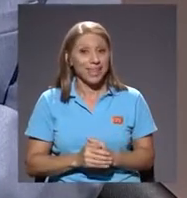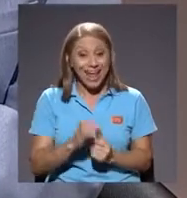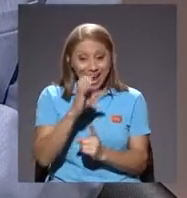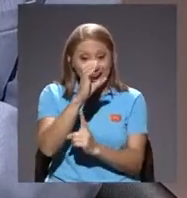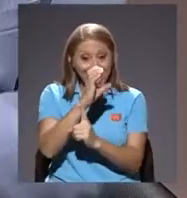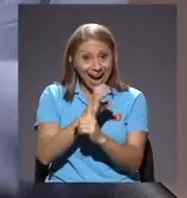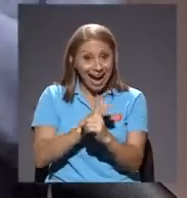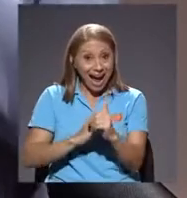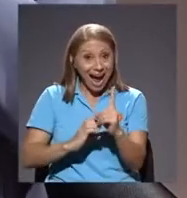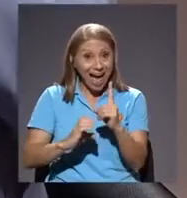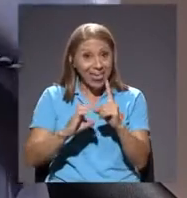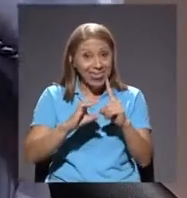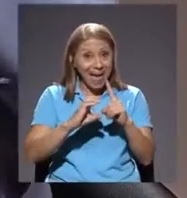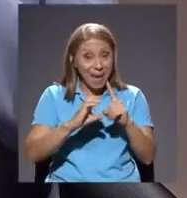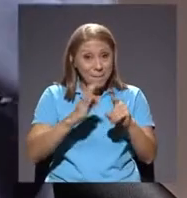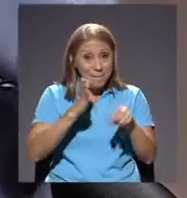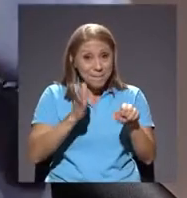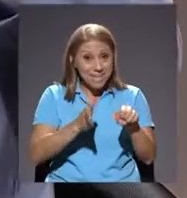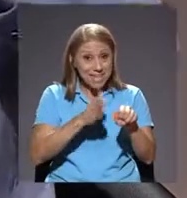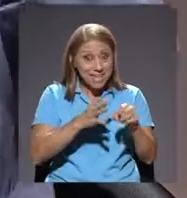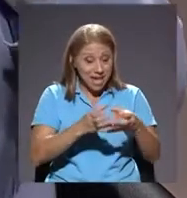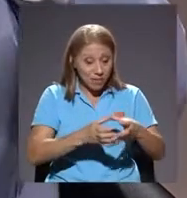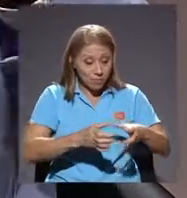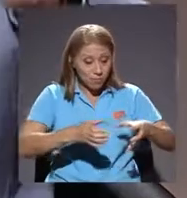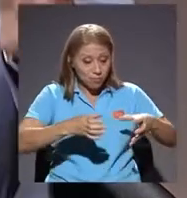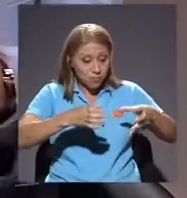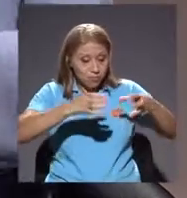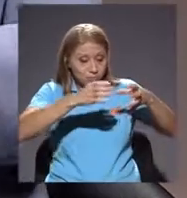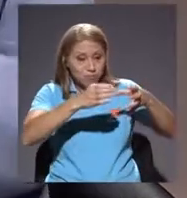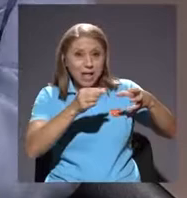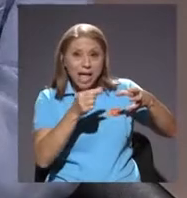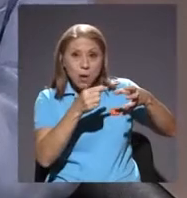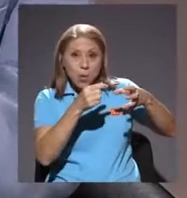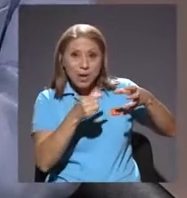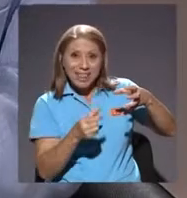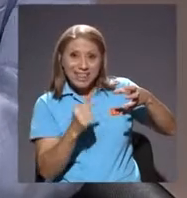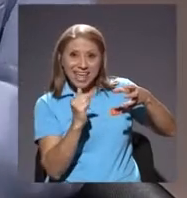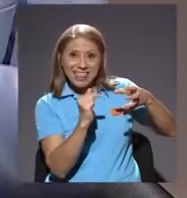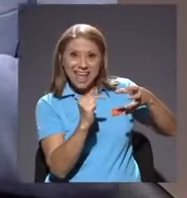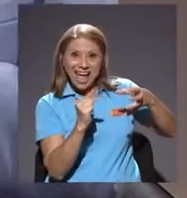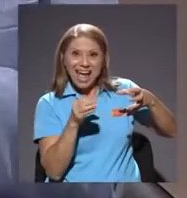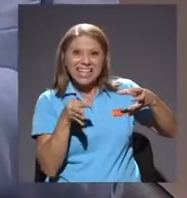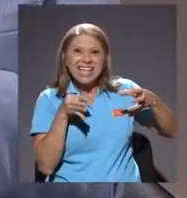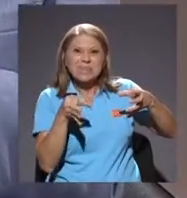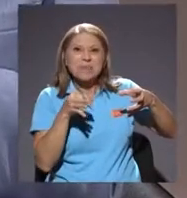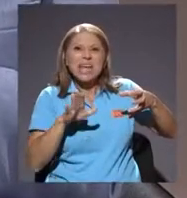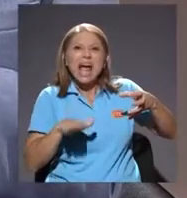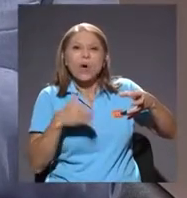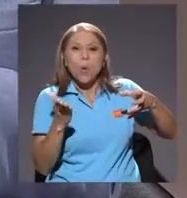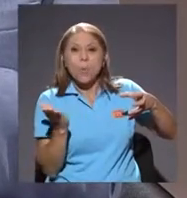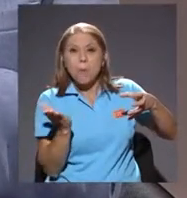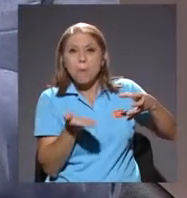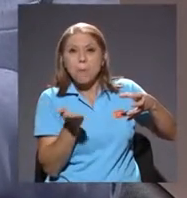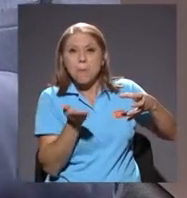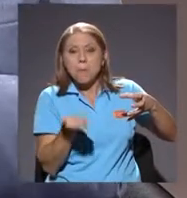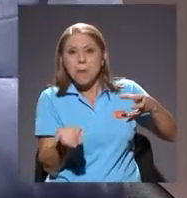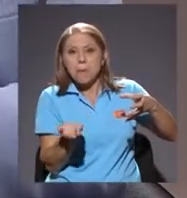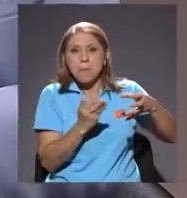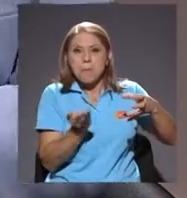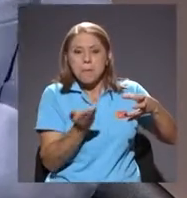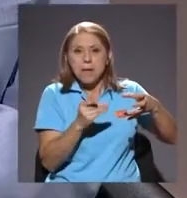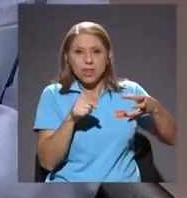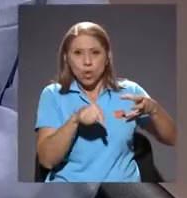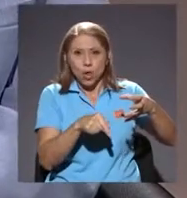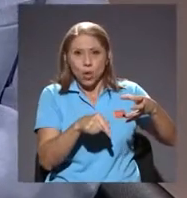una etiqueta de cartón donde explica cómo se parte la piña más mi sorpresa era